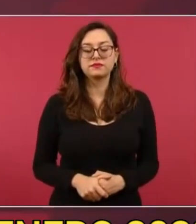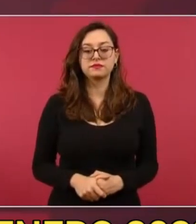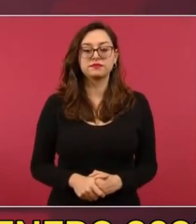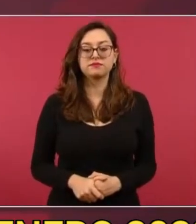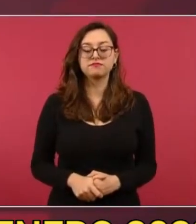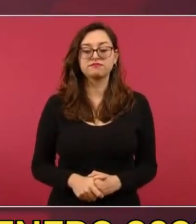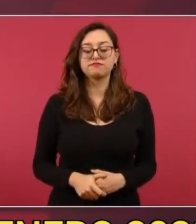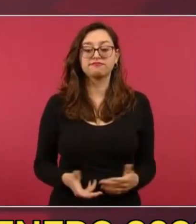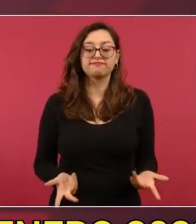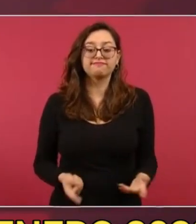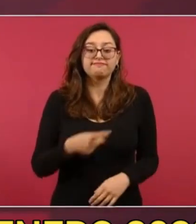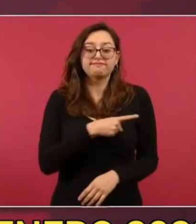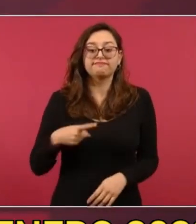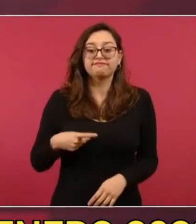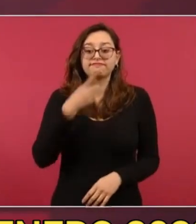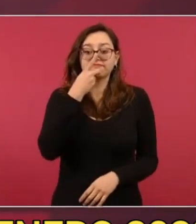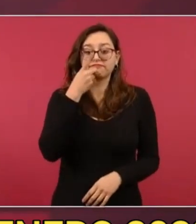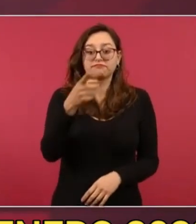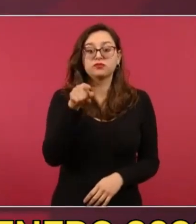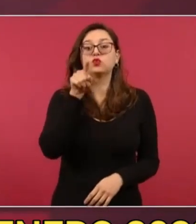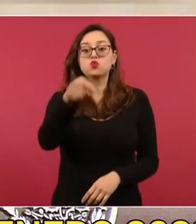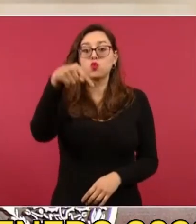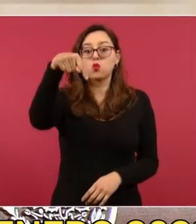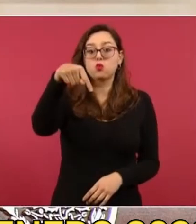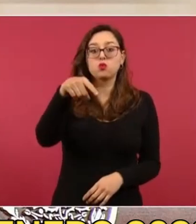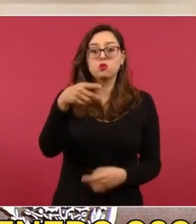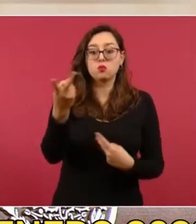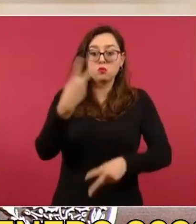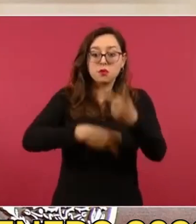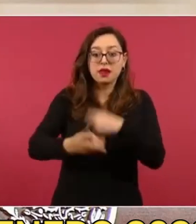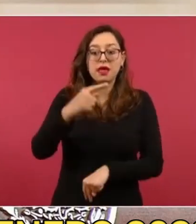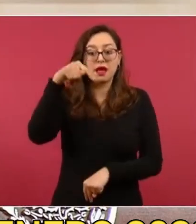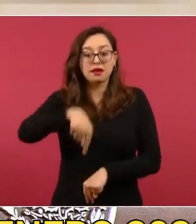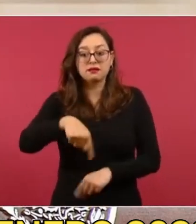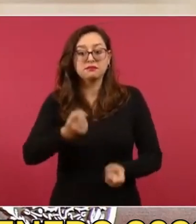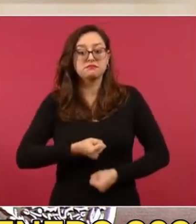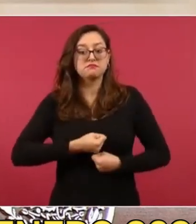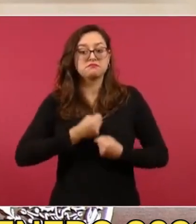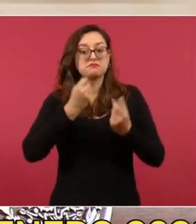expresarte que esta es una tribuna abierta, por eso